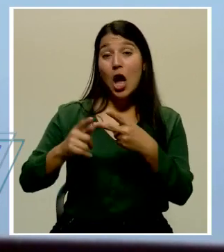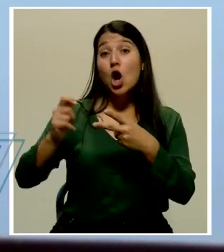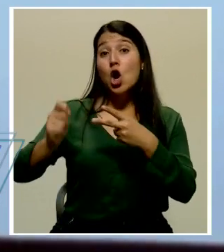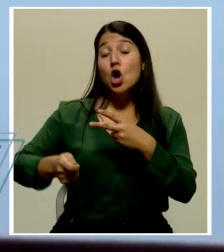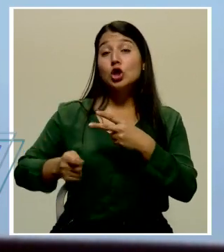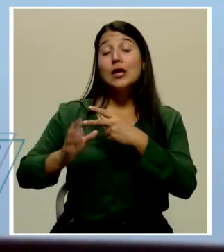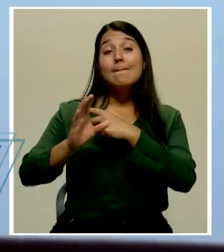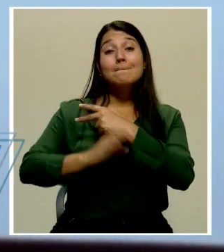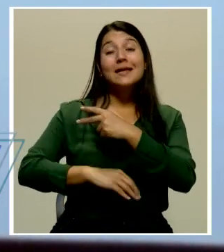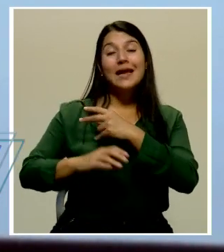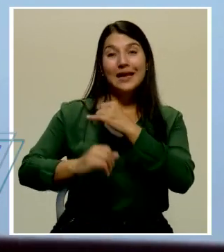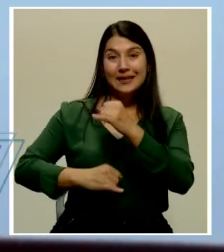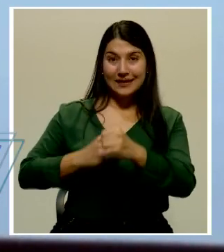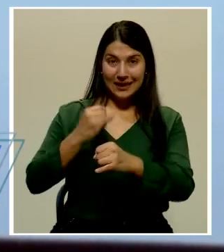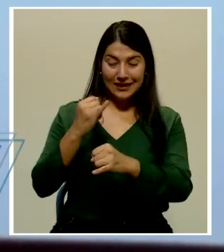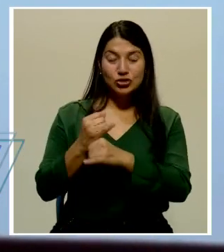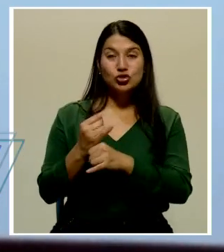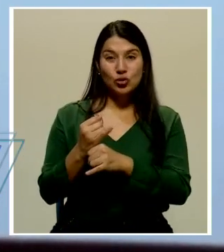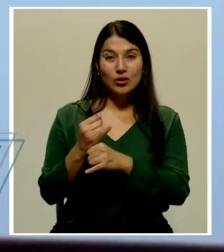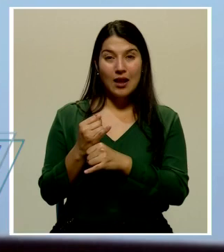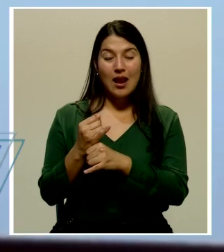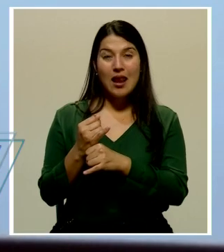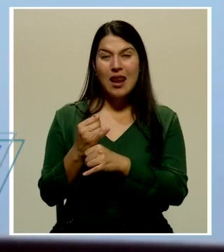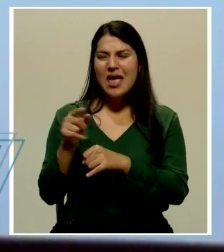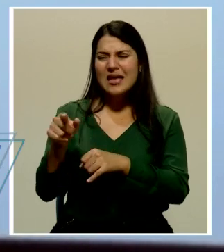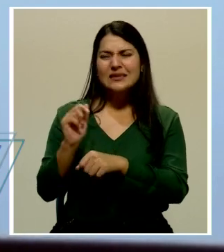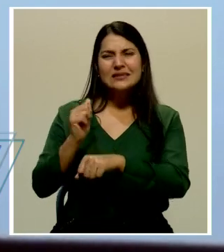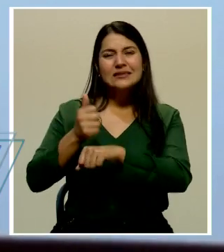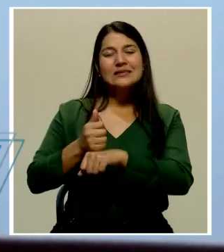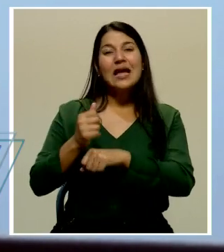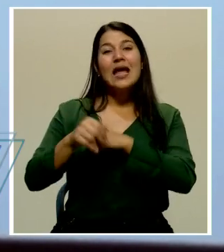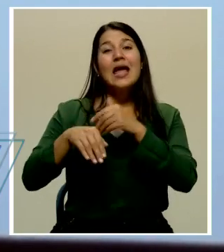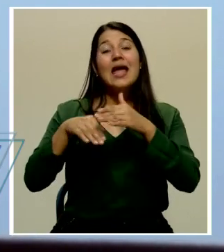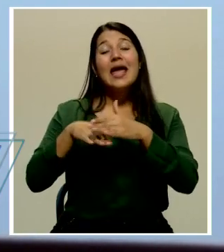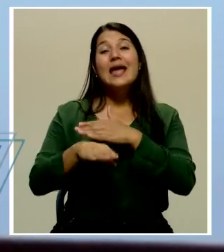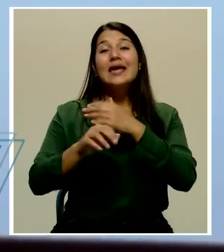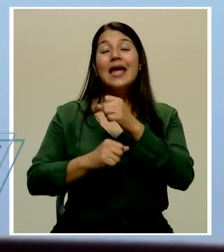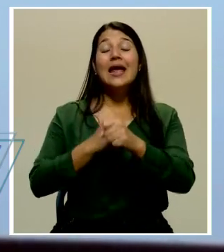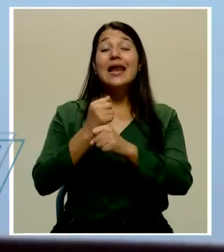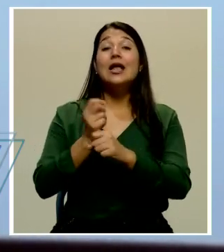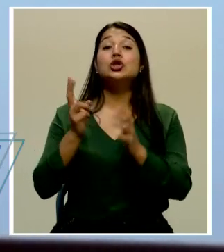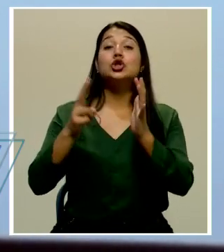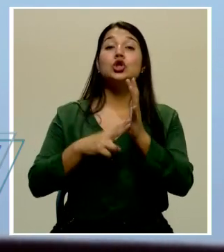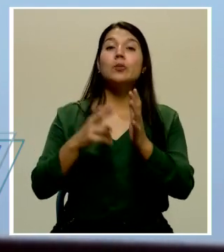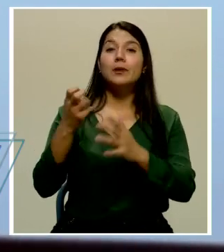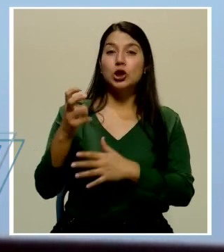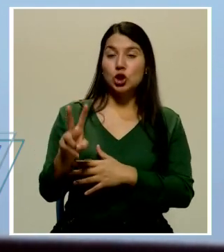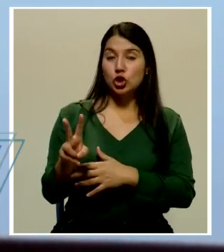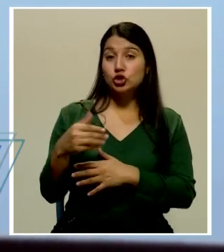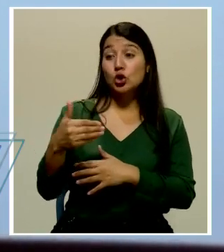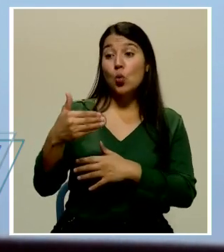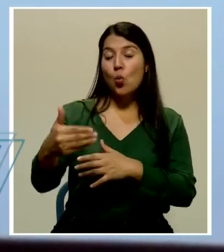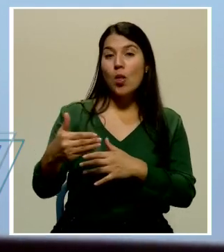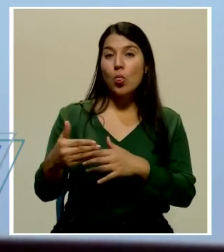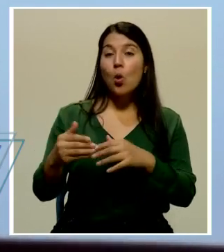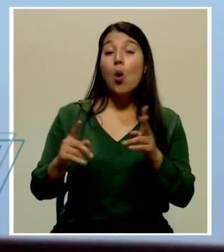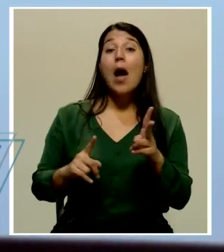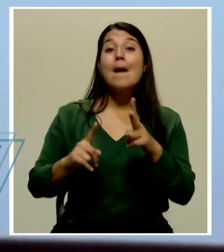que surge ya orgánicamente en el año 2002 con la entrada en vigor del Estatuto de